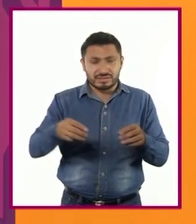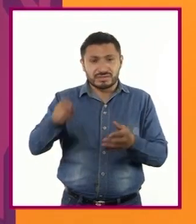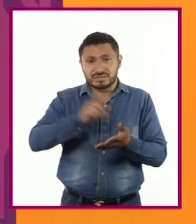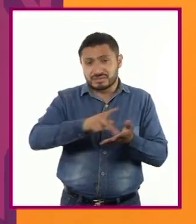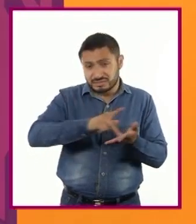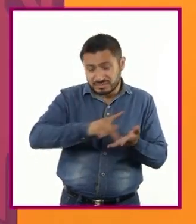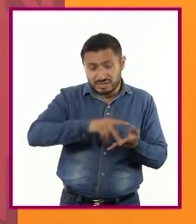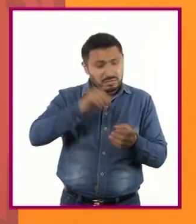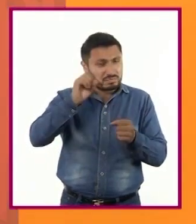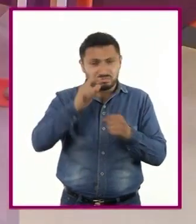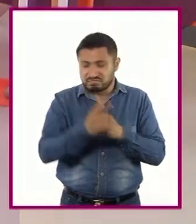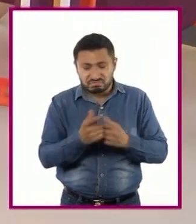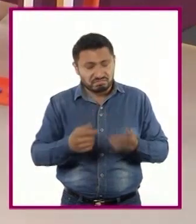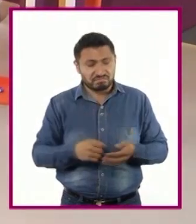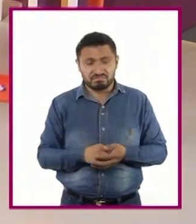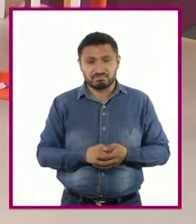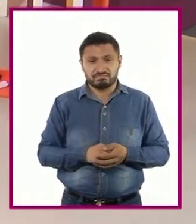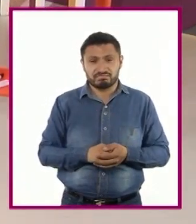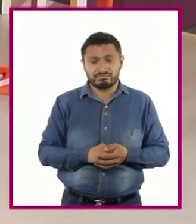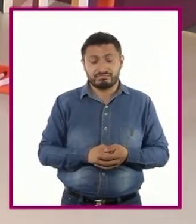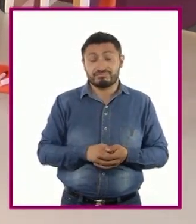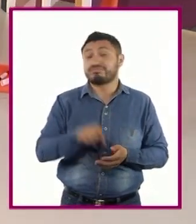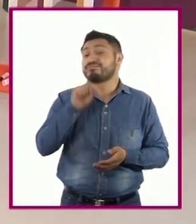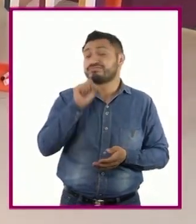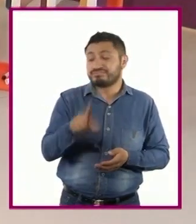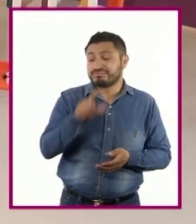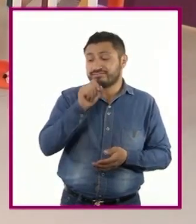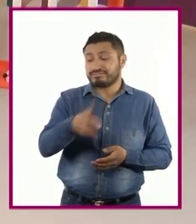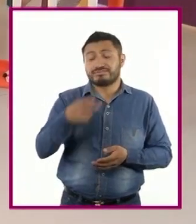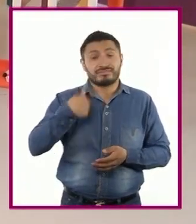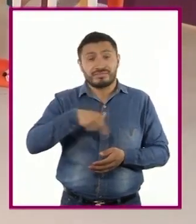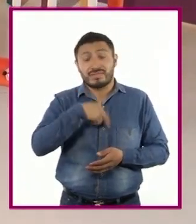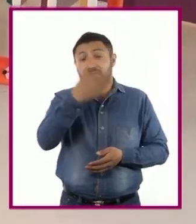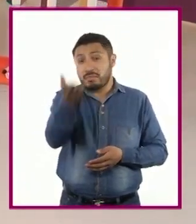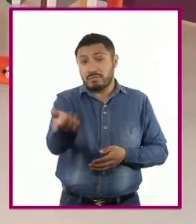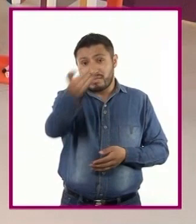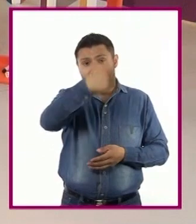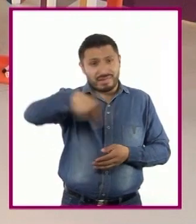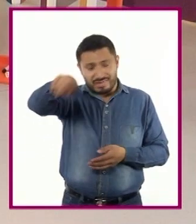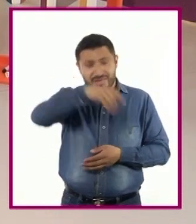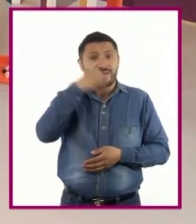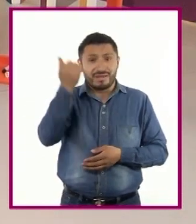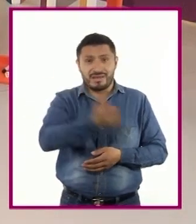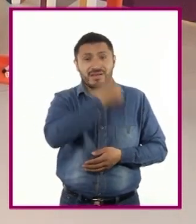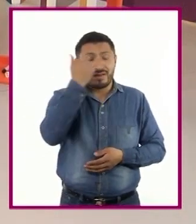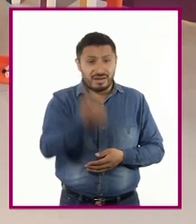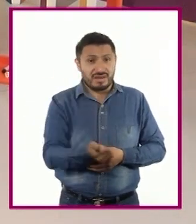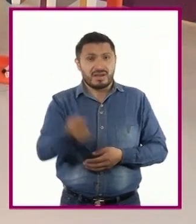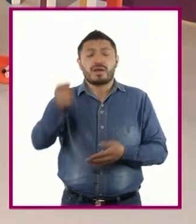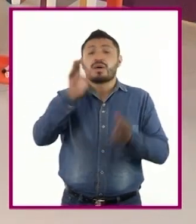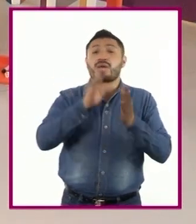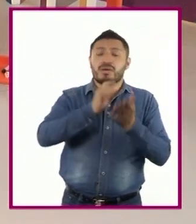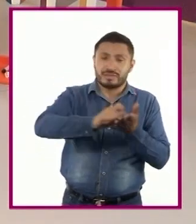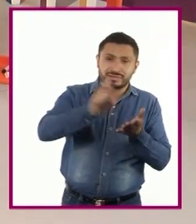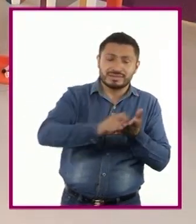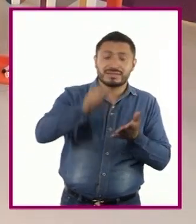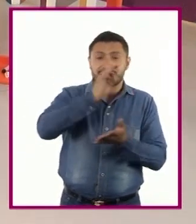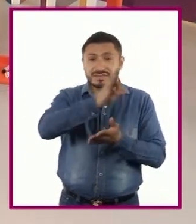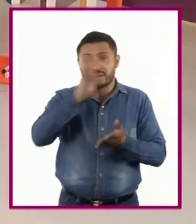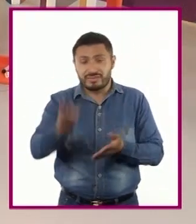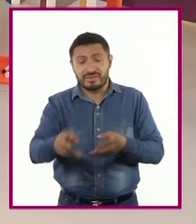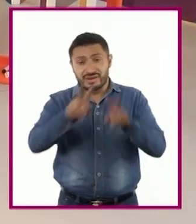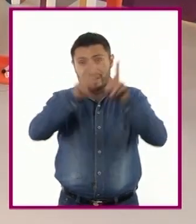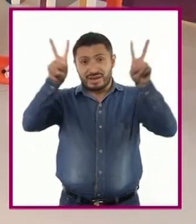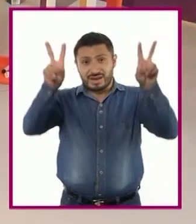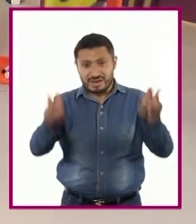o crayones. Además, les vamos a pedir a las y los estudiantes que anoten la fecha y el